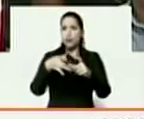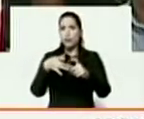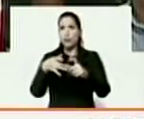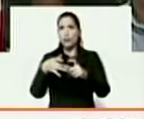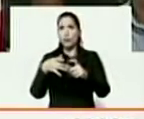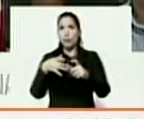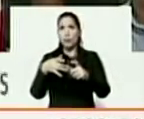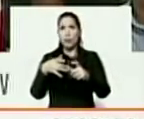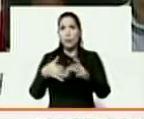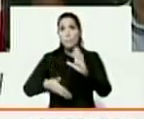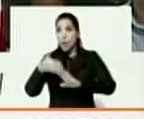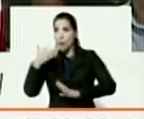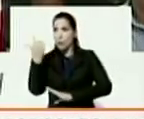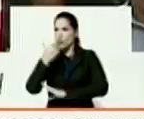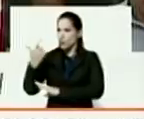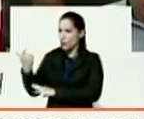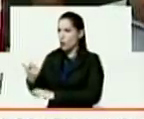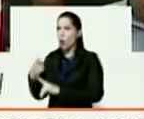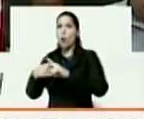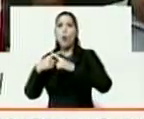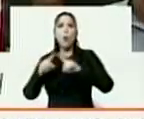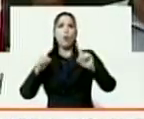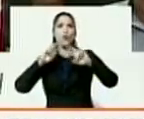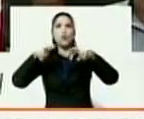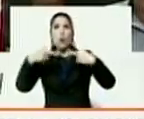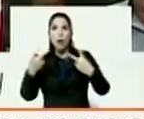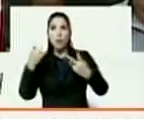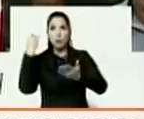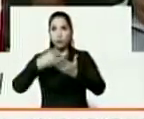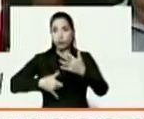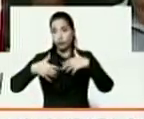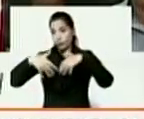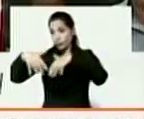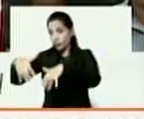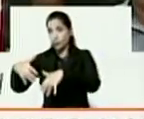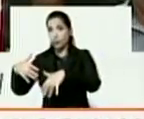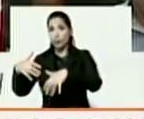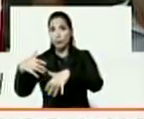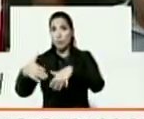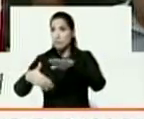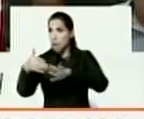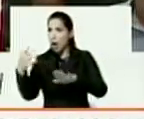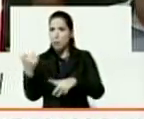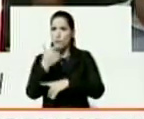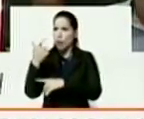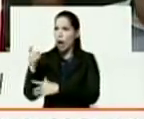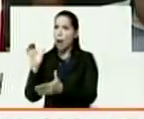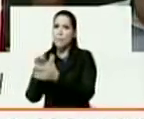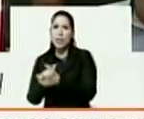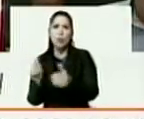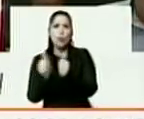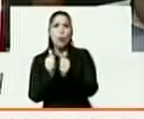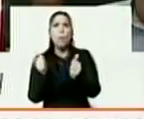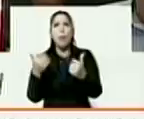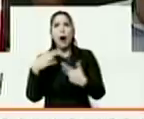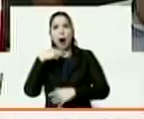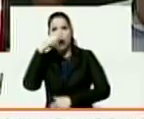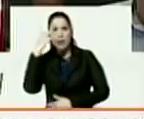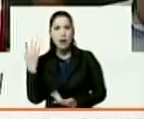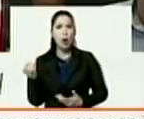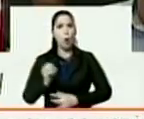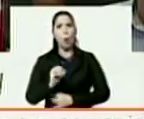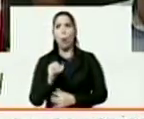91 un nuevo militante y van a buscar a su amigo su un padre su hermano a su